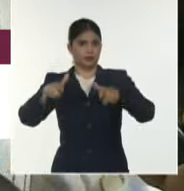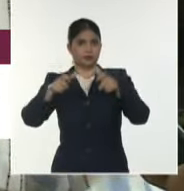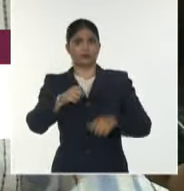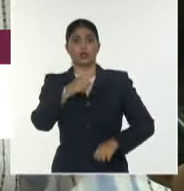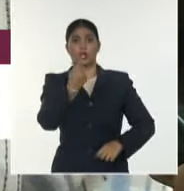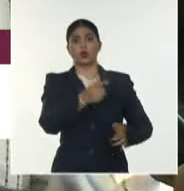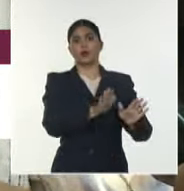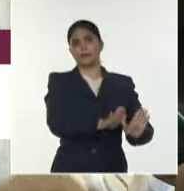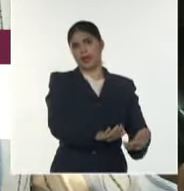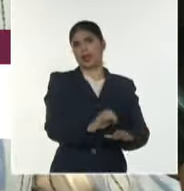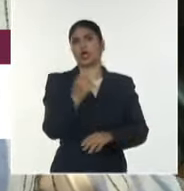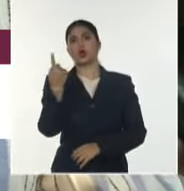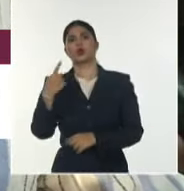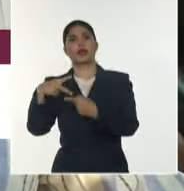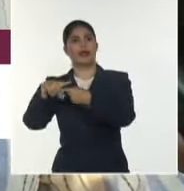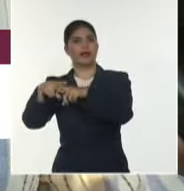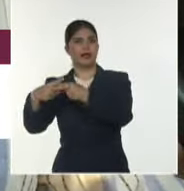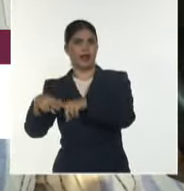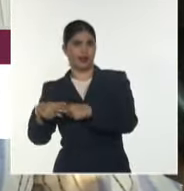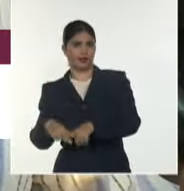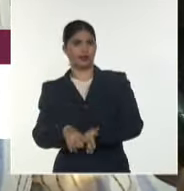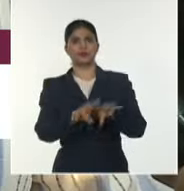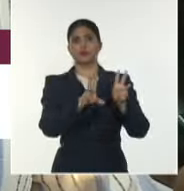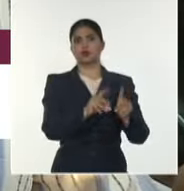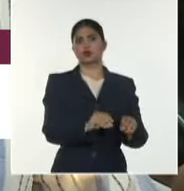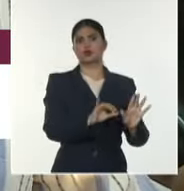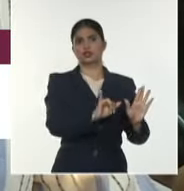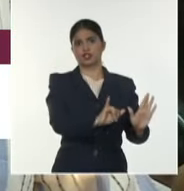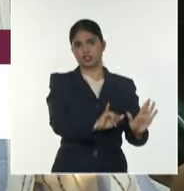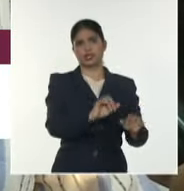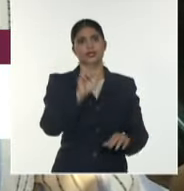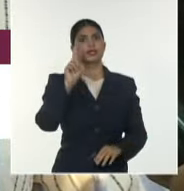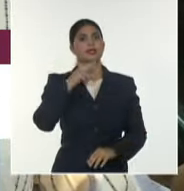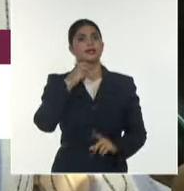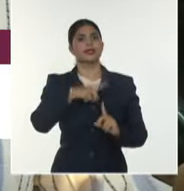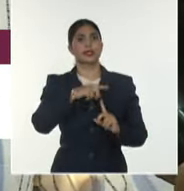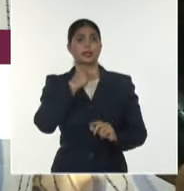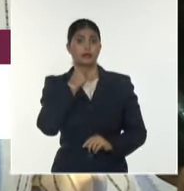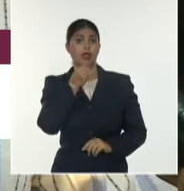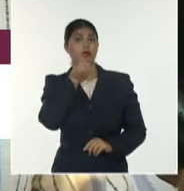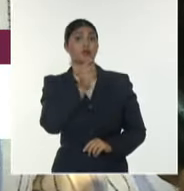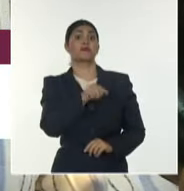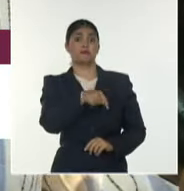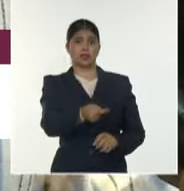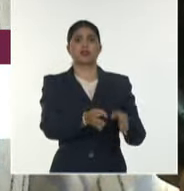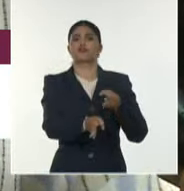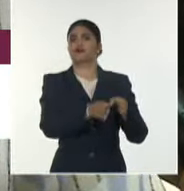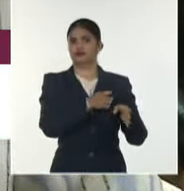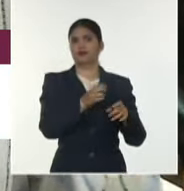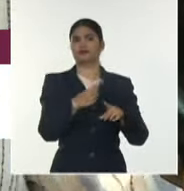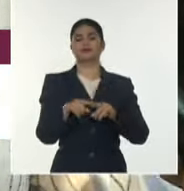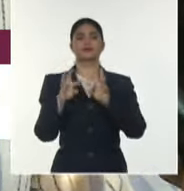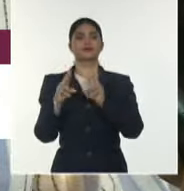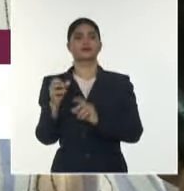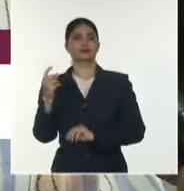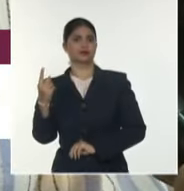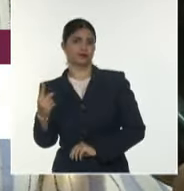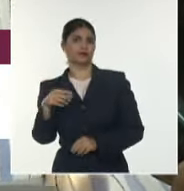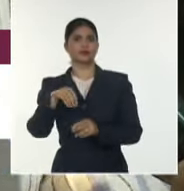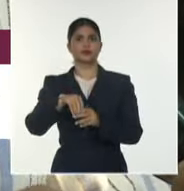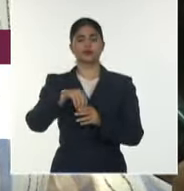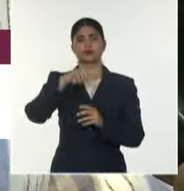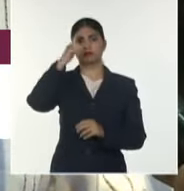mantenimiento. La unidad número CRNT, que puede ser que esté mañana, y la unidad número 1 en Santa Cruz, que es la que está en mantenimiento, que mañana debe ser la